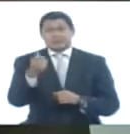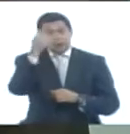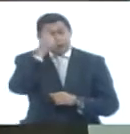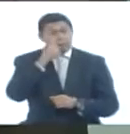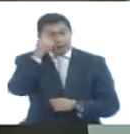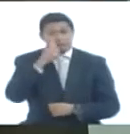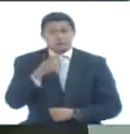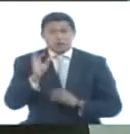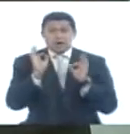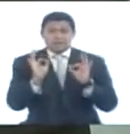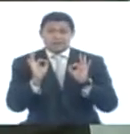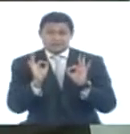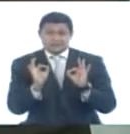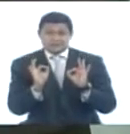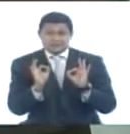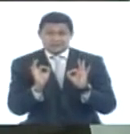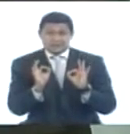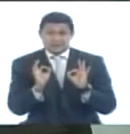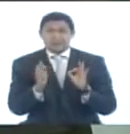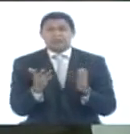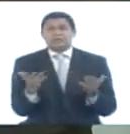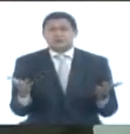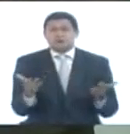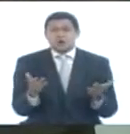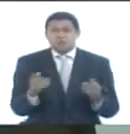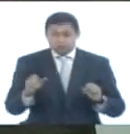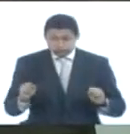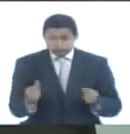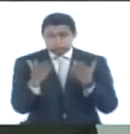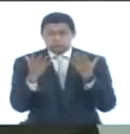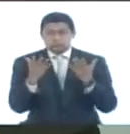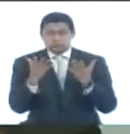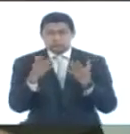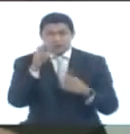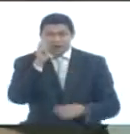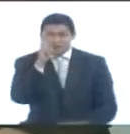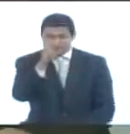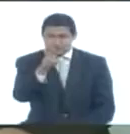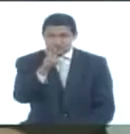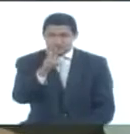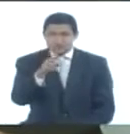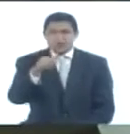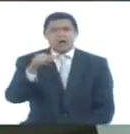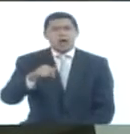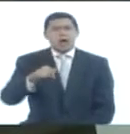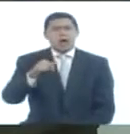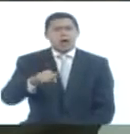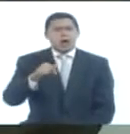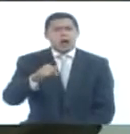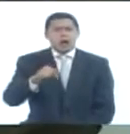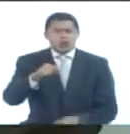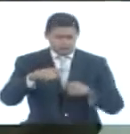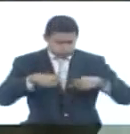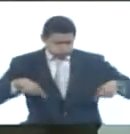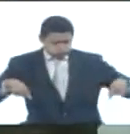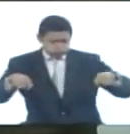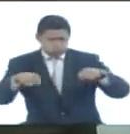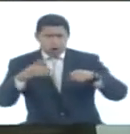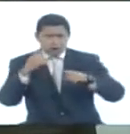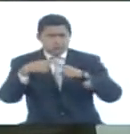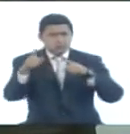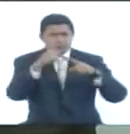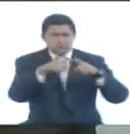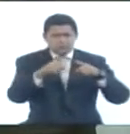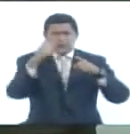operaciones especializadas para lo que es la recuperación del campo visual. Aquí, en esta unidad, ustedes tienen diferentes